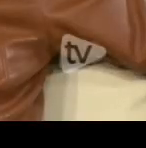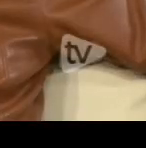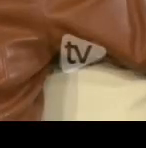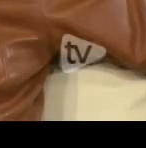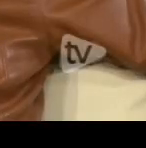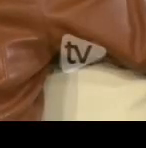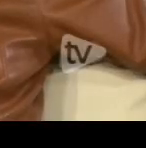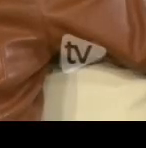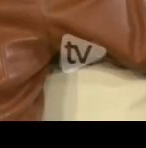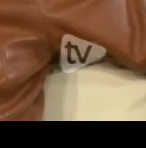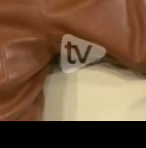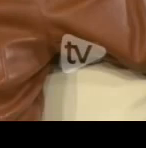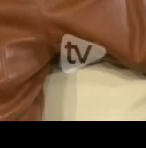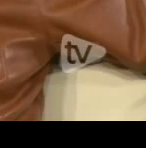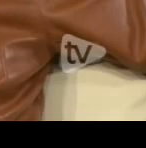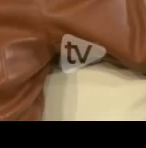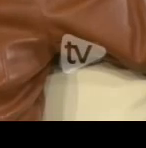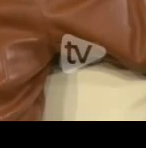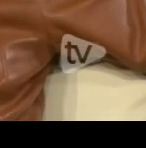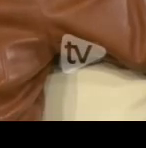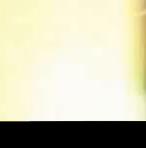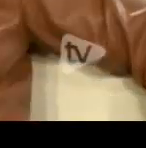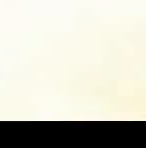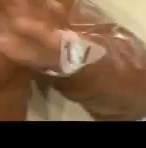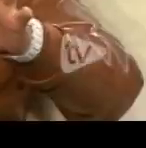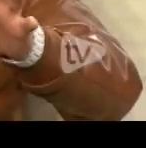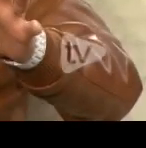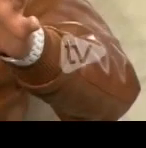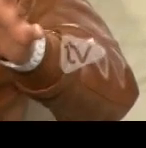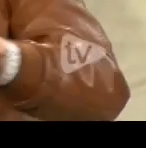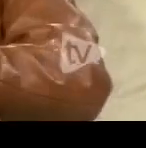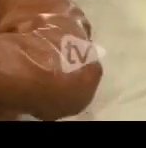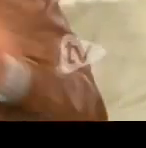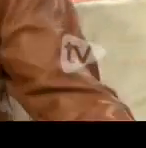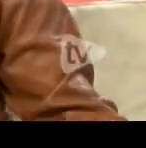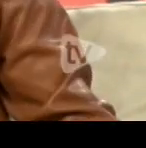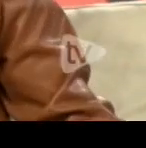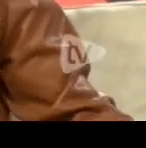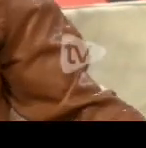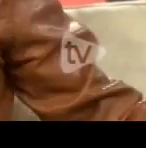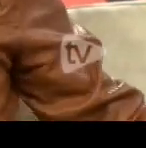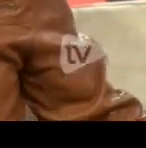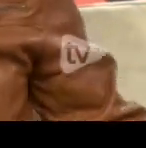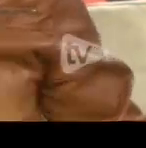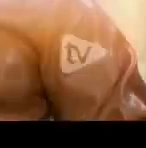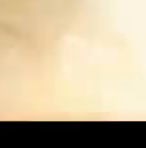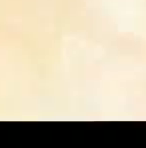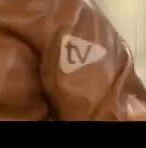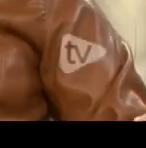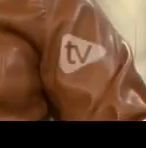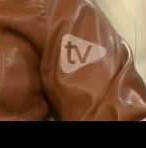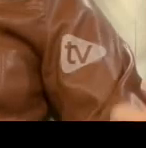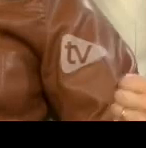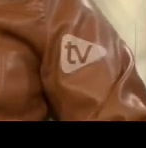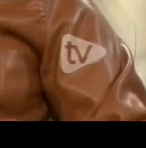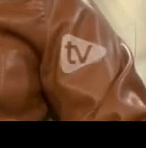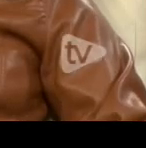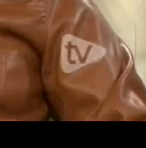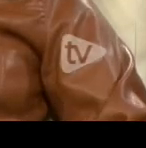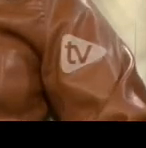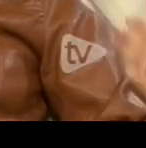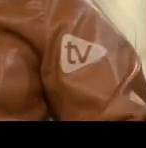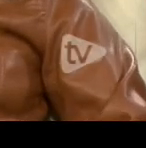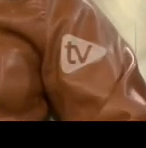que hay ladrones en la derecha, ladrones en la izquierda. También hay gente que hace porquerías en los medios de comunicación, ¿no? Lo que me preocupa